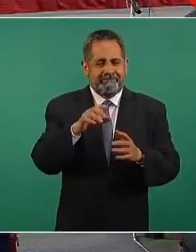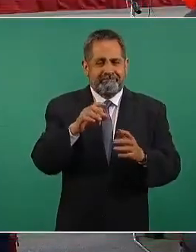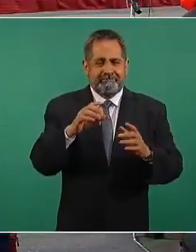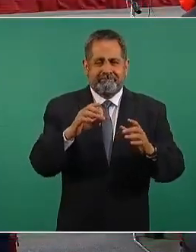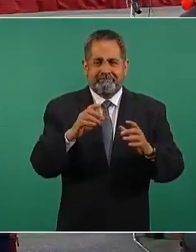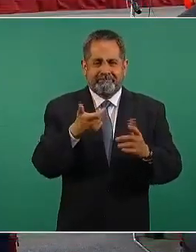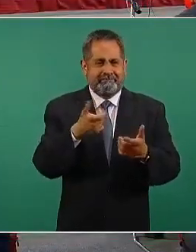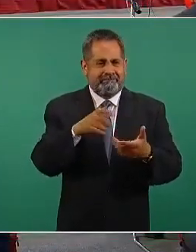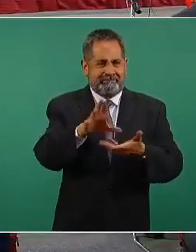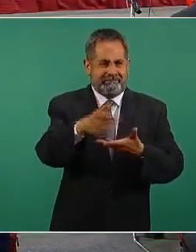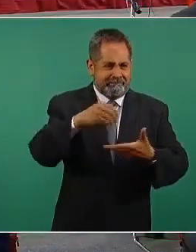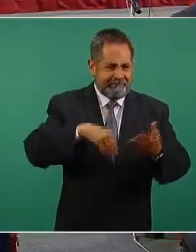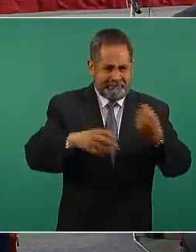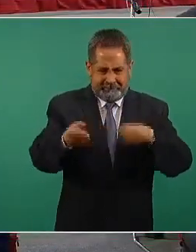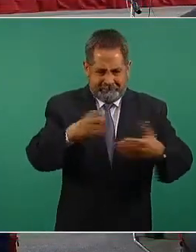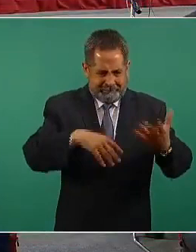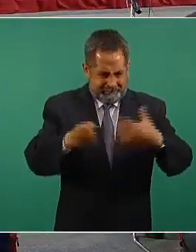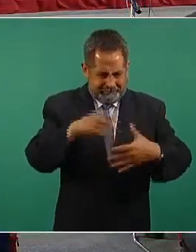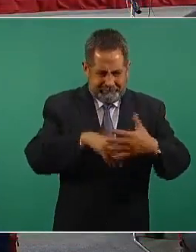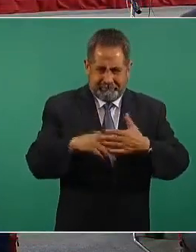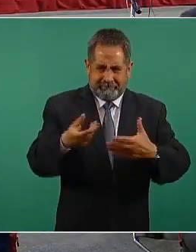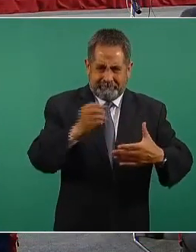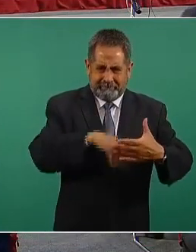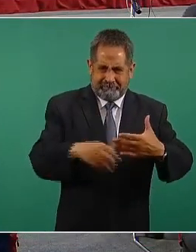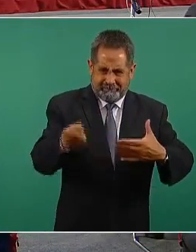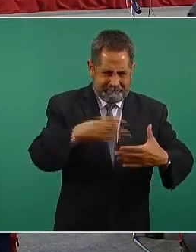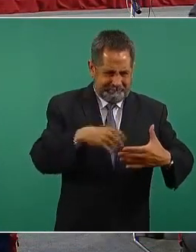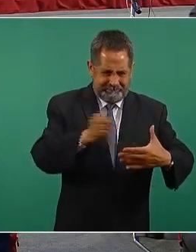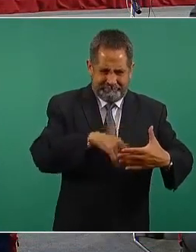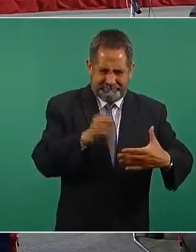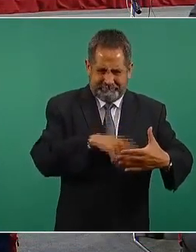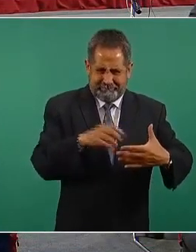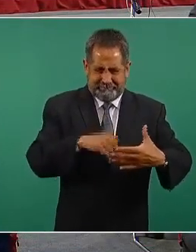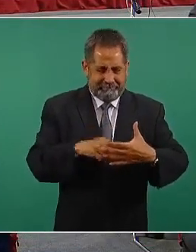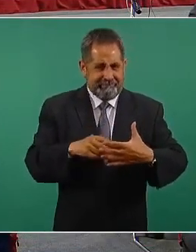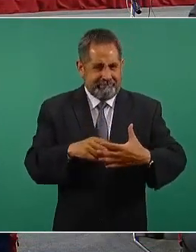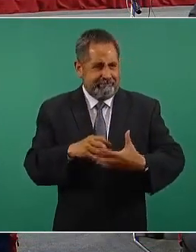y empiezan a sacar billetes y a meter billetes